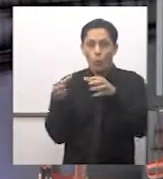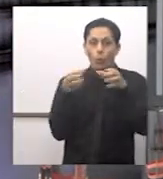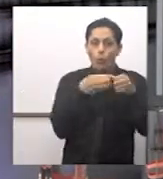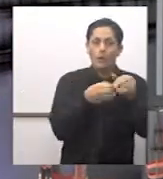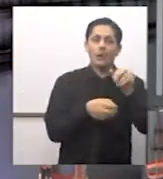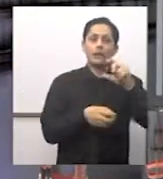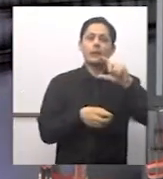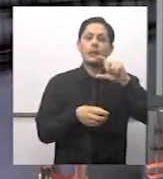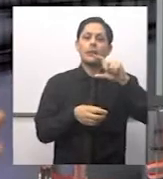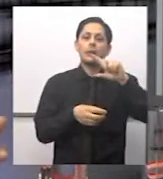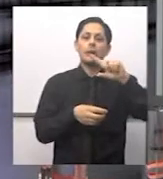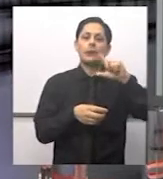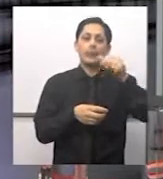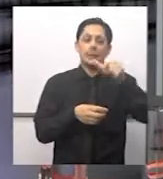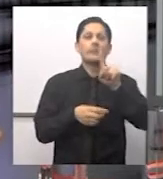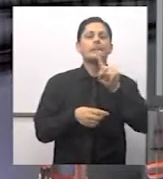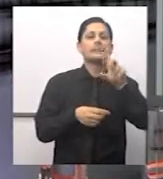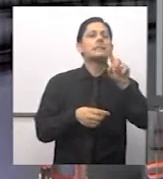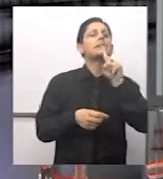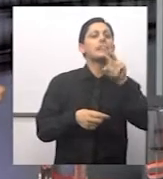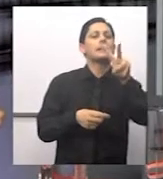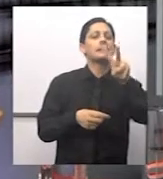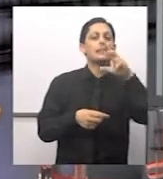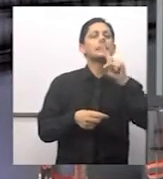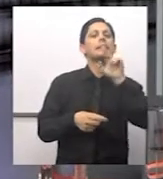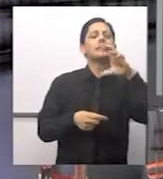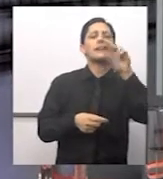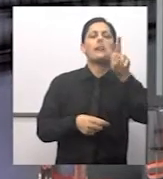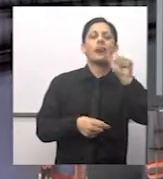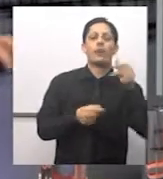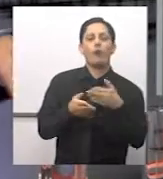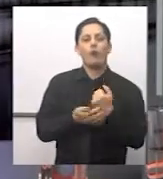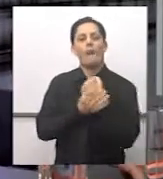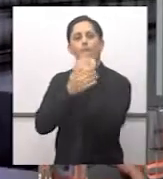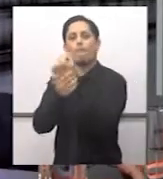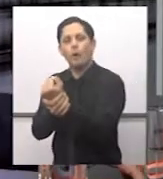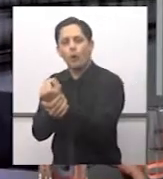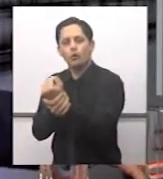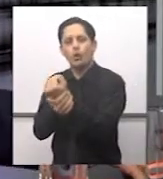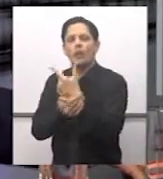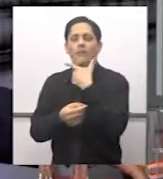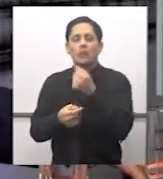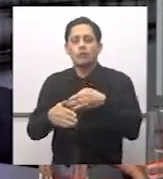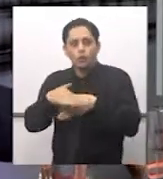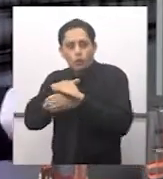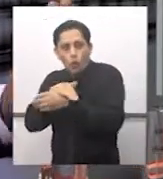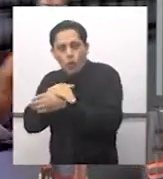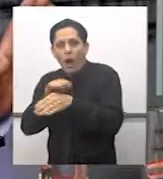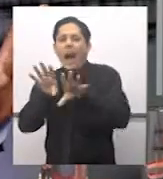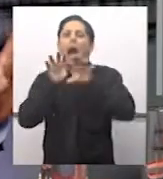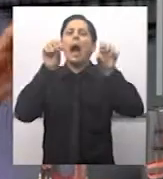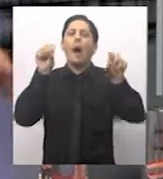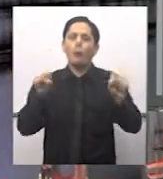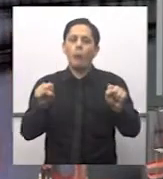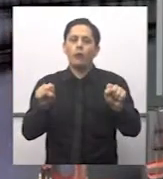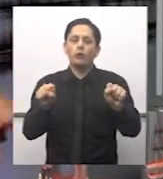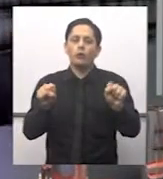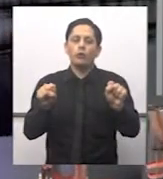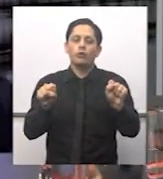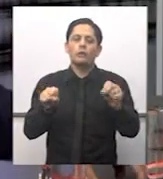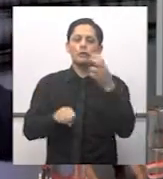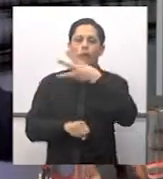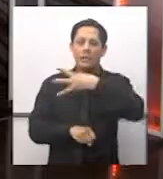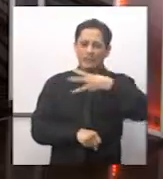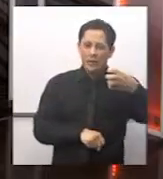las 2 semanas, con la intervención, el apoyo nuestro, la facilitación del gobierno, acuerdo los trabajadores de TCEVAL, que son 300, quedaban